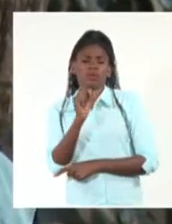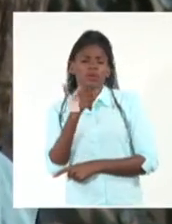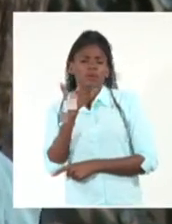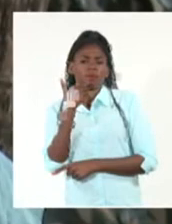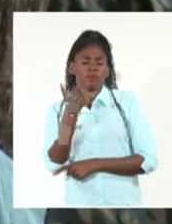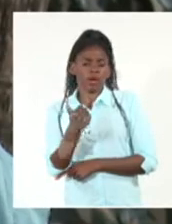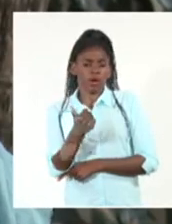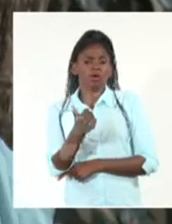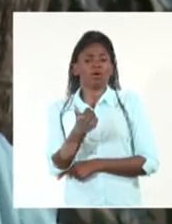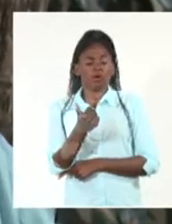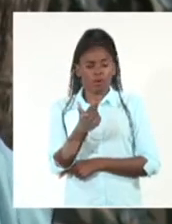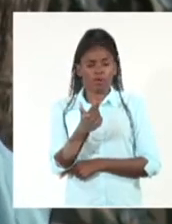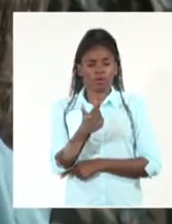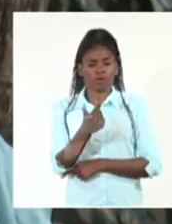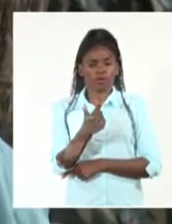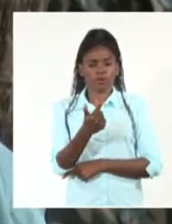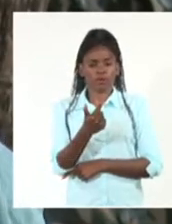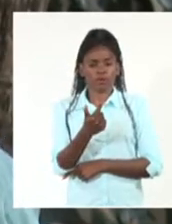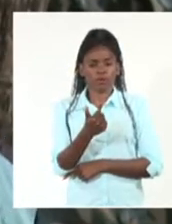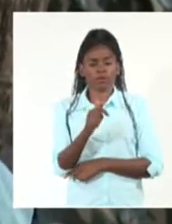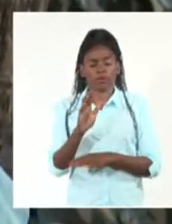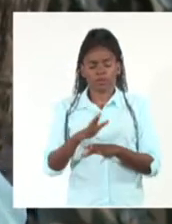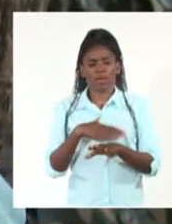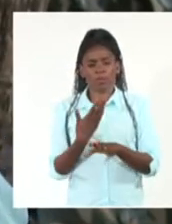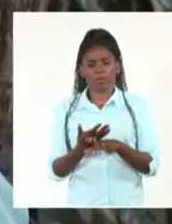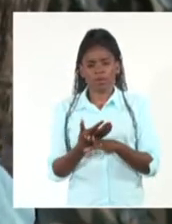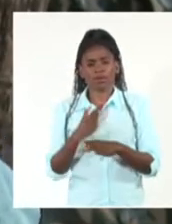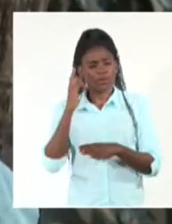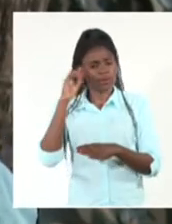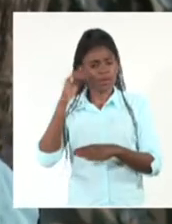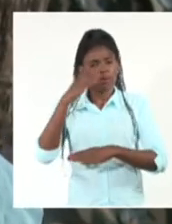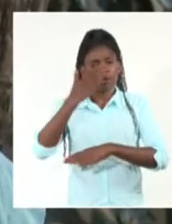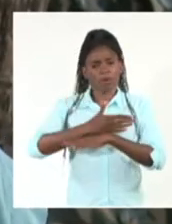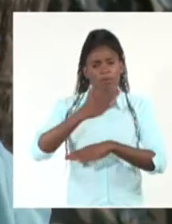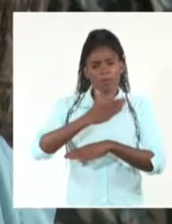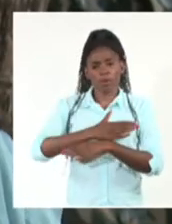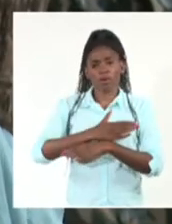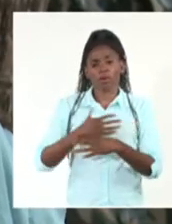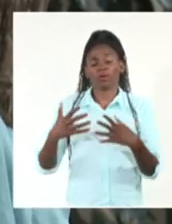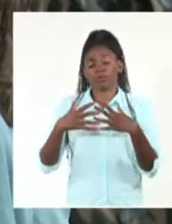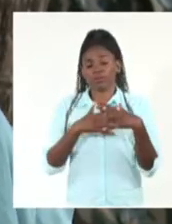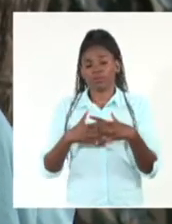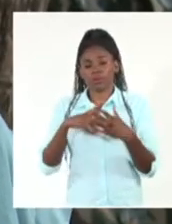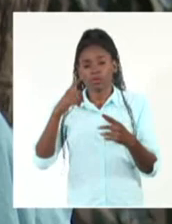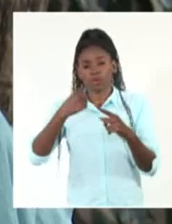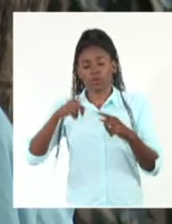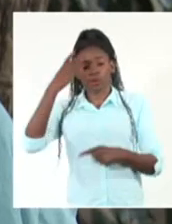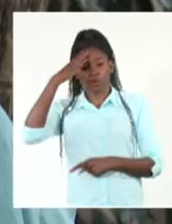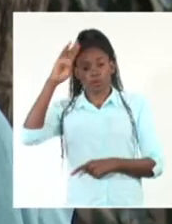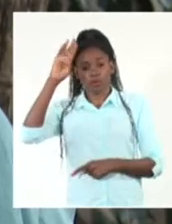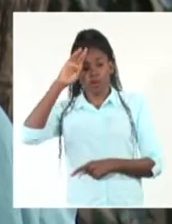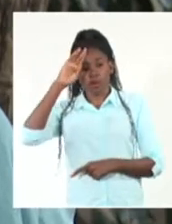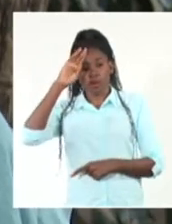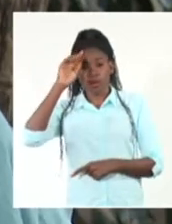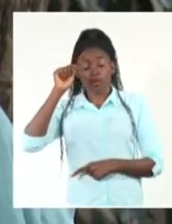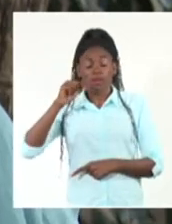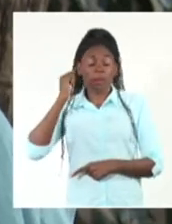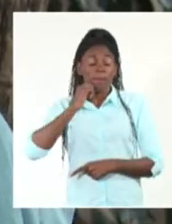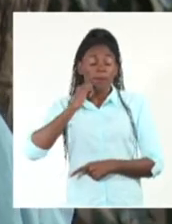mejores éxitos a pesar del bloqueo que nos está cada día es más cruento y